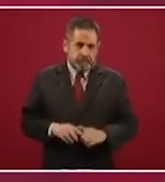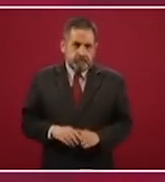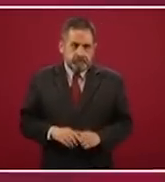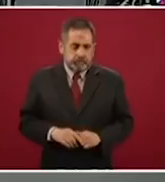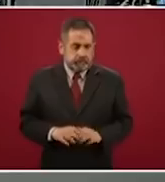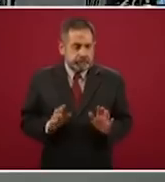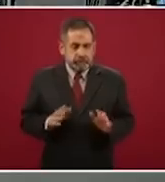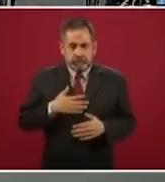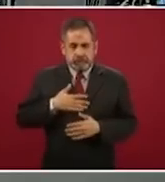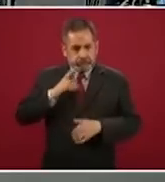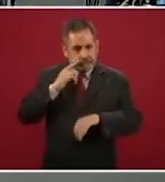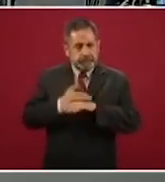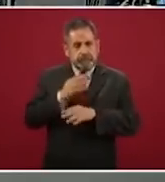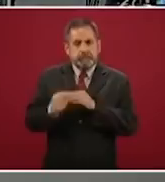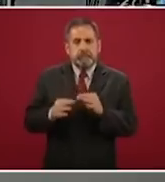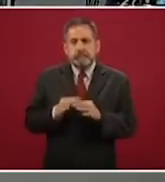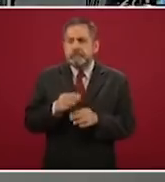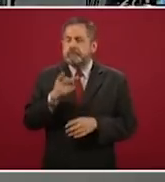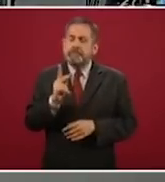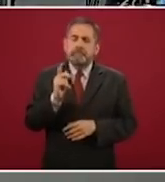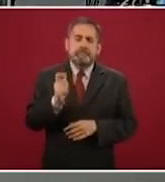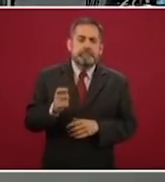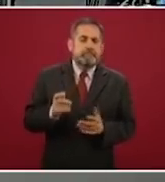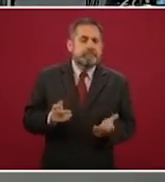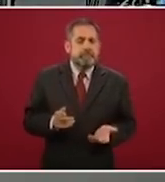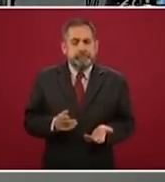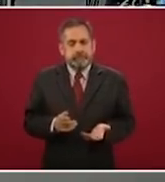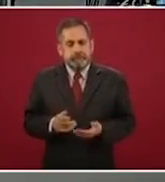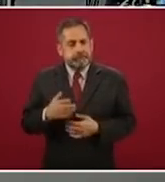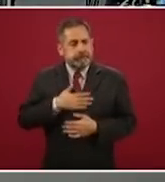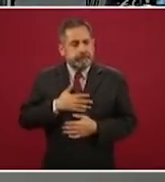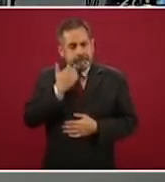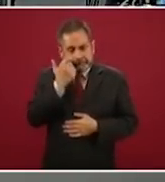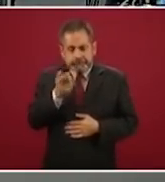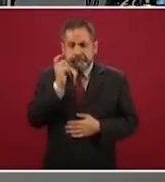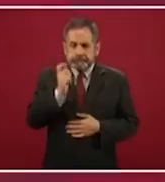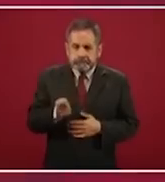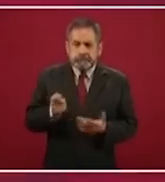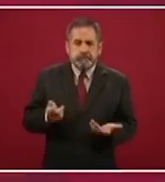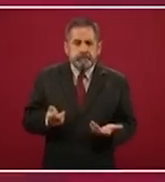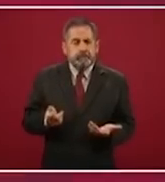es nuestra obligación. Más que eso, me gustaría que